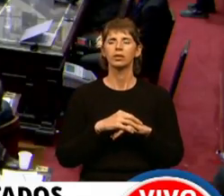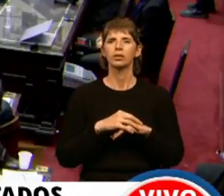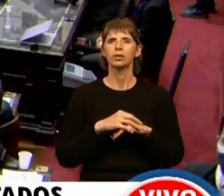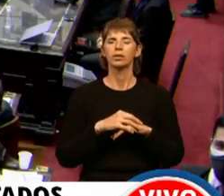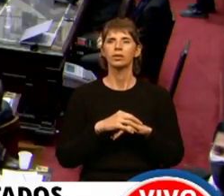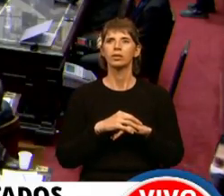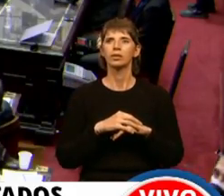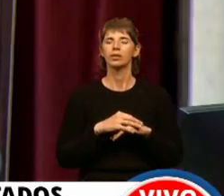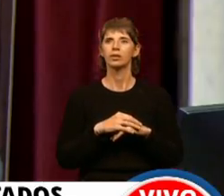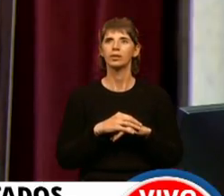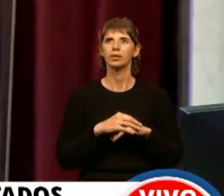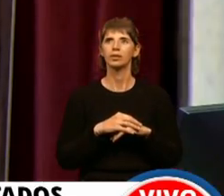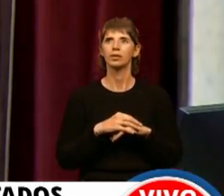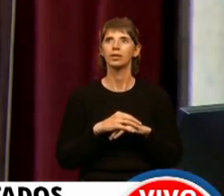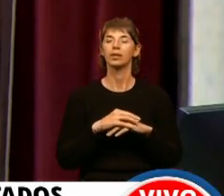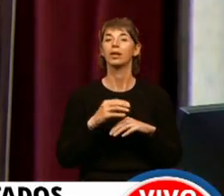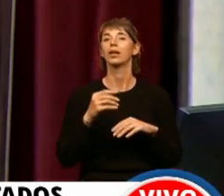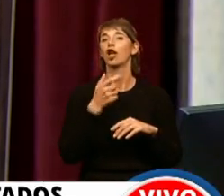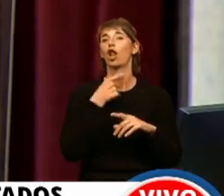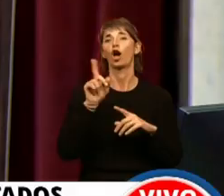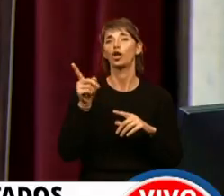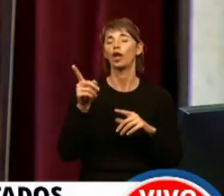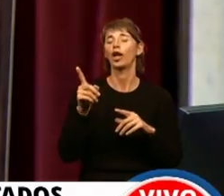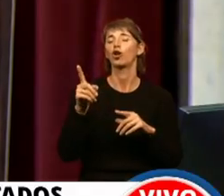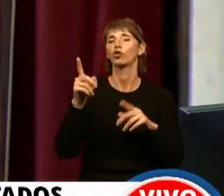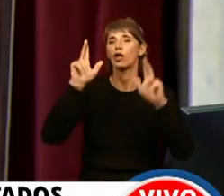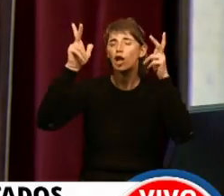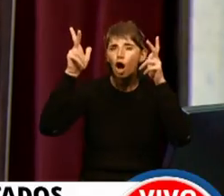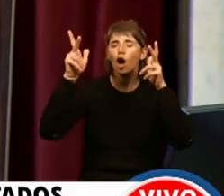no creo que después se vuelve a enojar tuviste